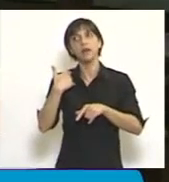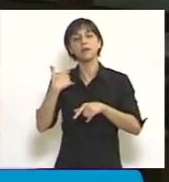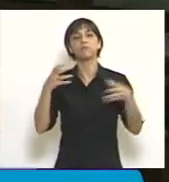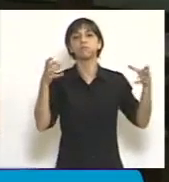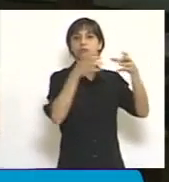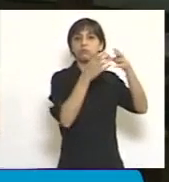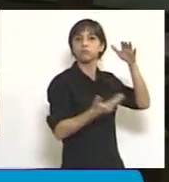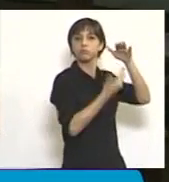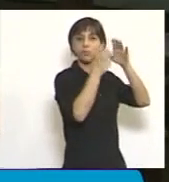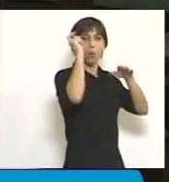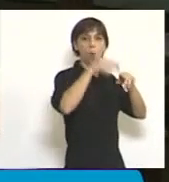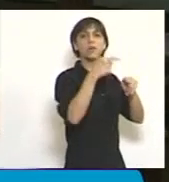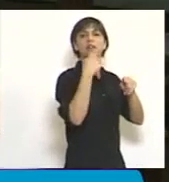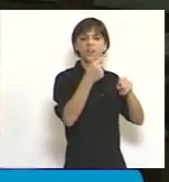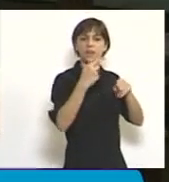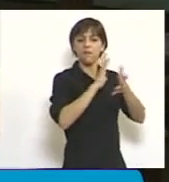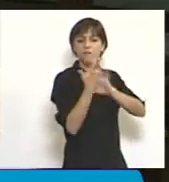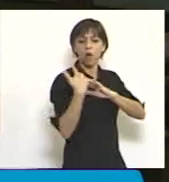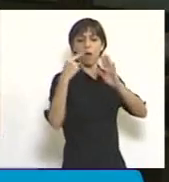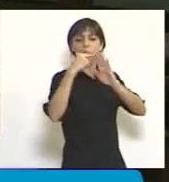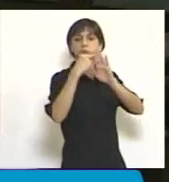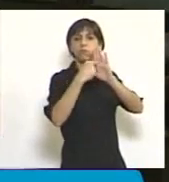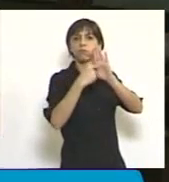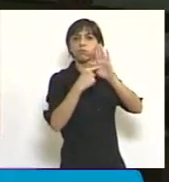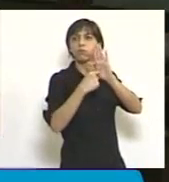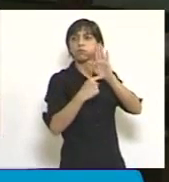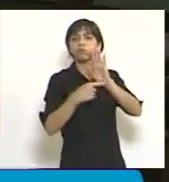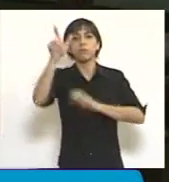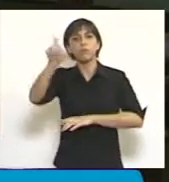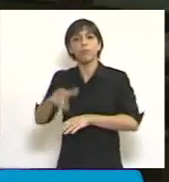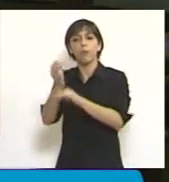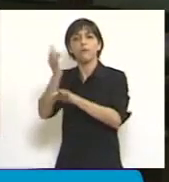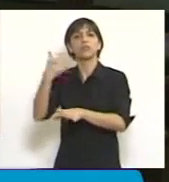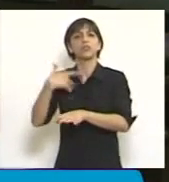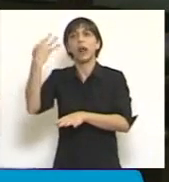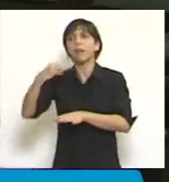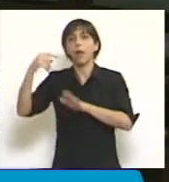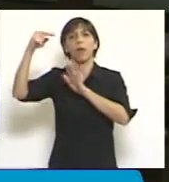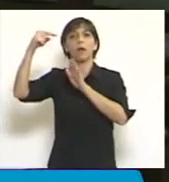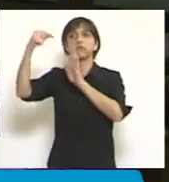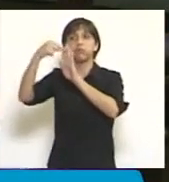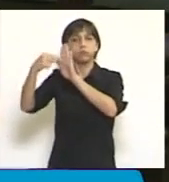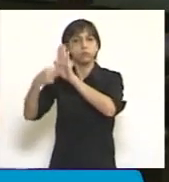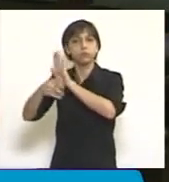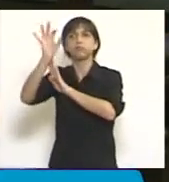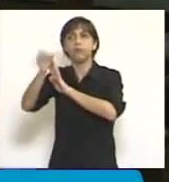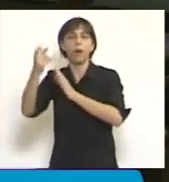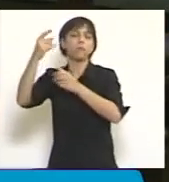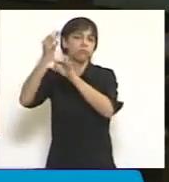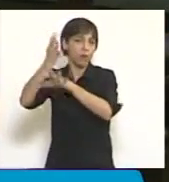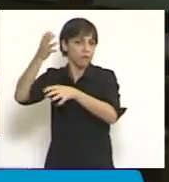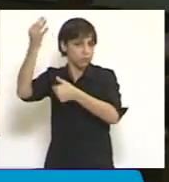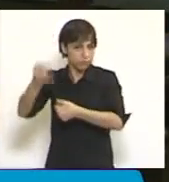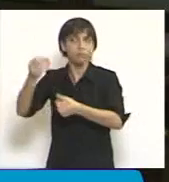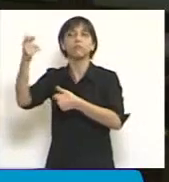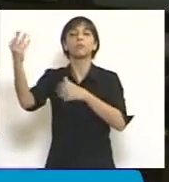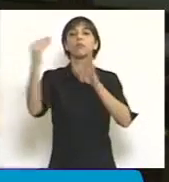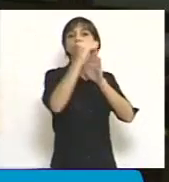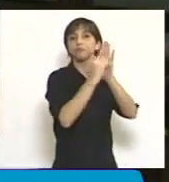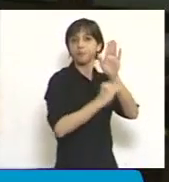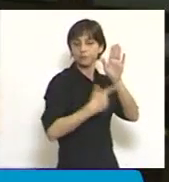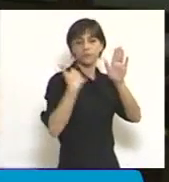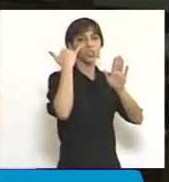25.876, que previó, sí, en el inciso 15 del artículo séptimo, que el Consejo de la Magistratura tuviera la atribución